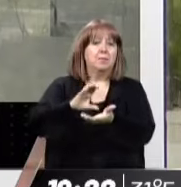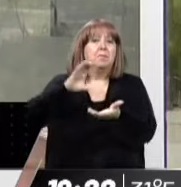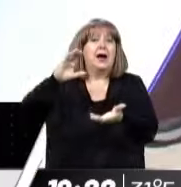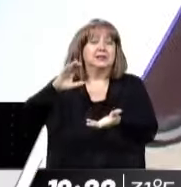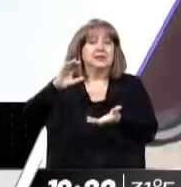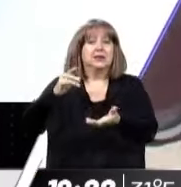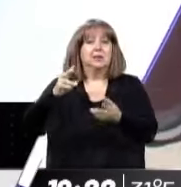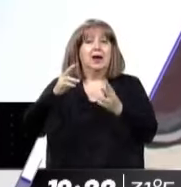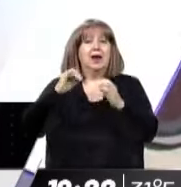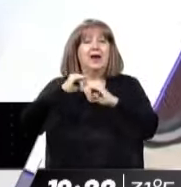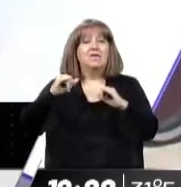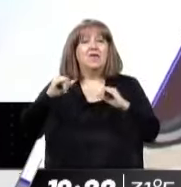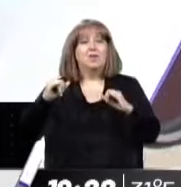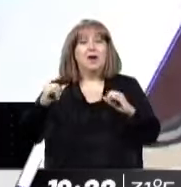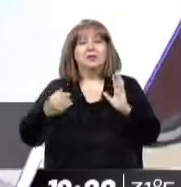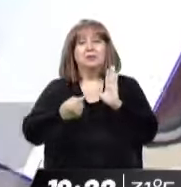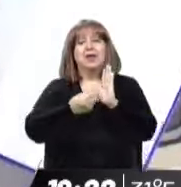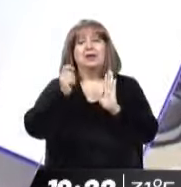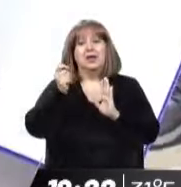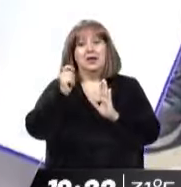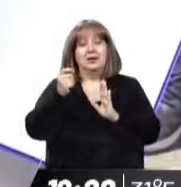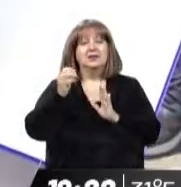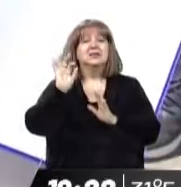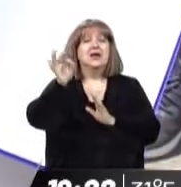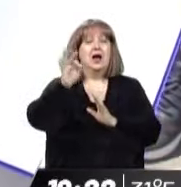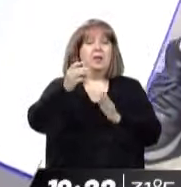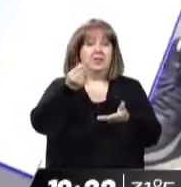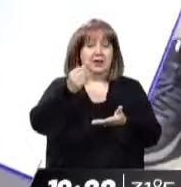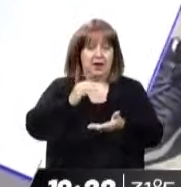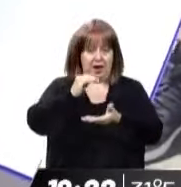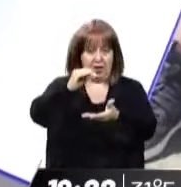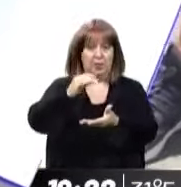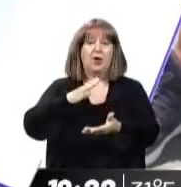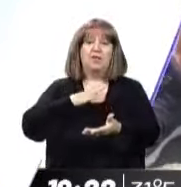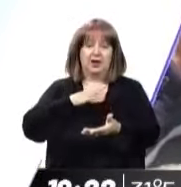lograr mayor información para proceder a su captura, pero bueno, está en evaluación esa petición.